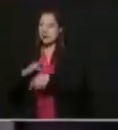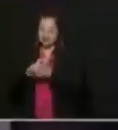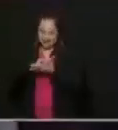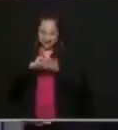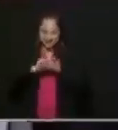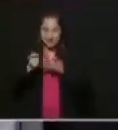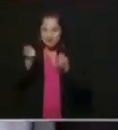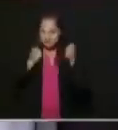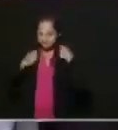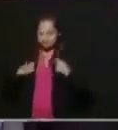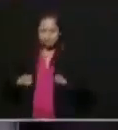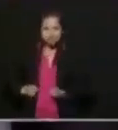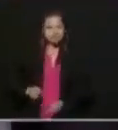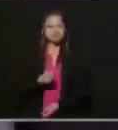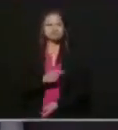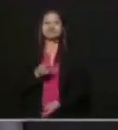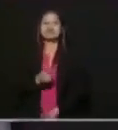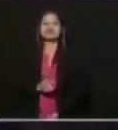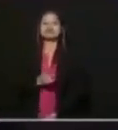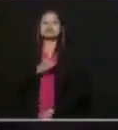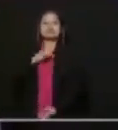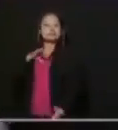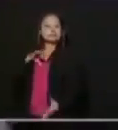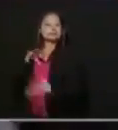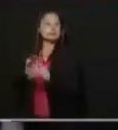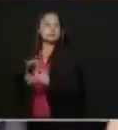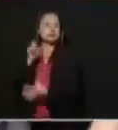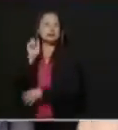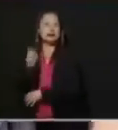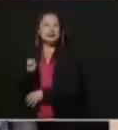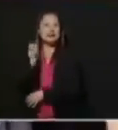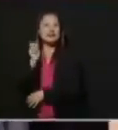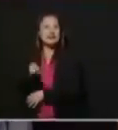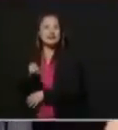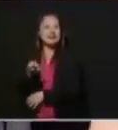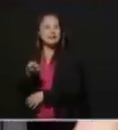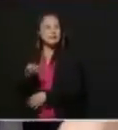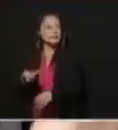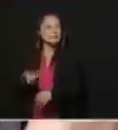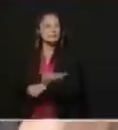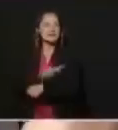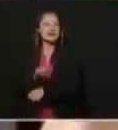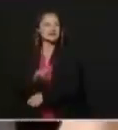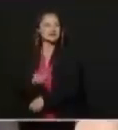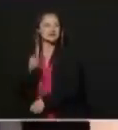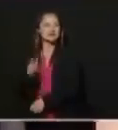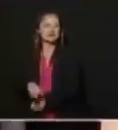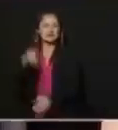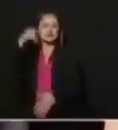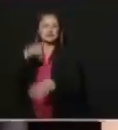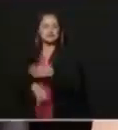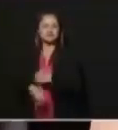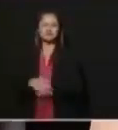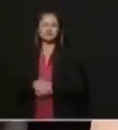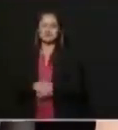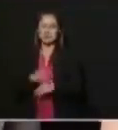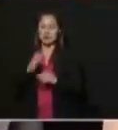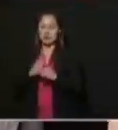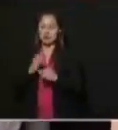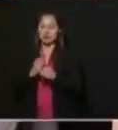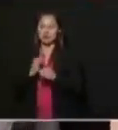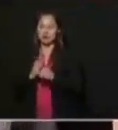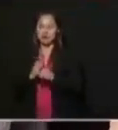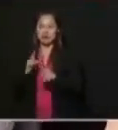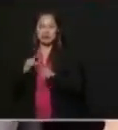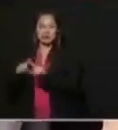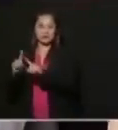la trascendencia y el sentimiento y el misticismo que tiene esta ceremonia. Y están pasando, exacto, a abrazarlo los representantes, hombres y